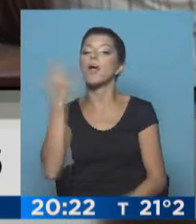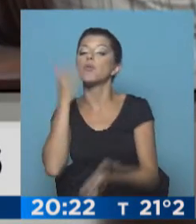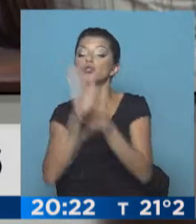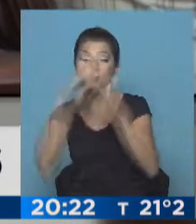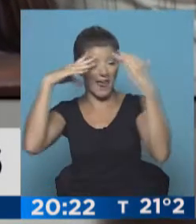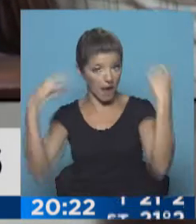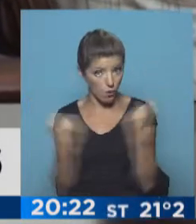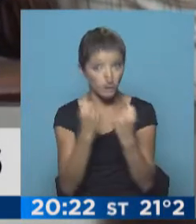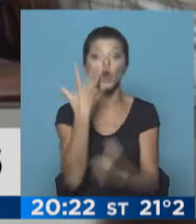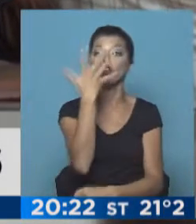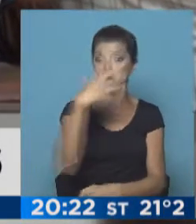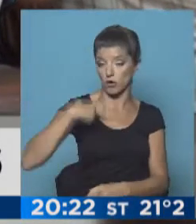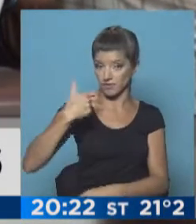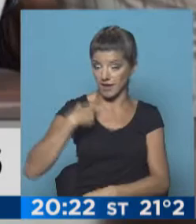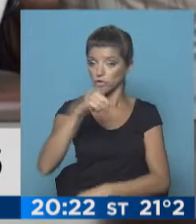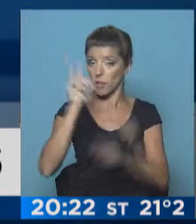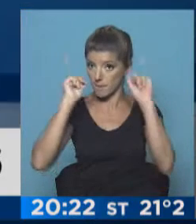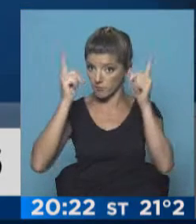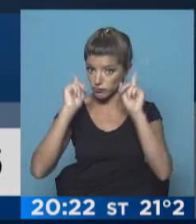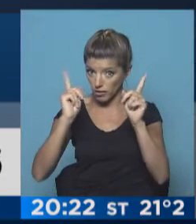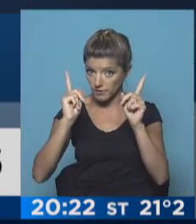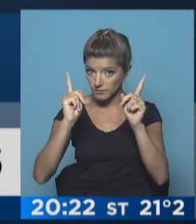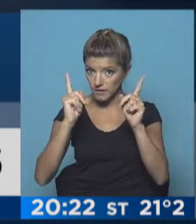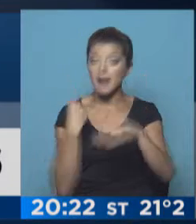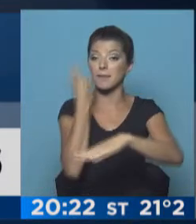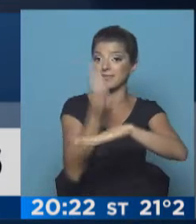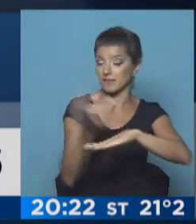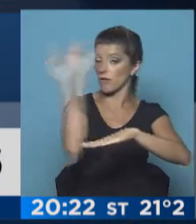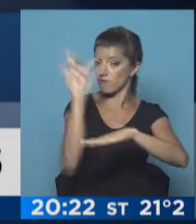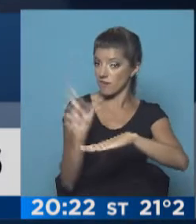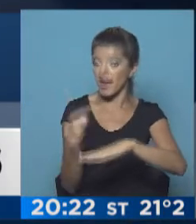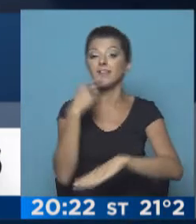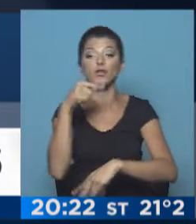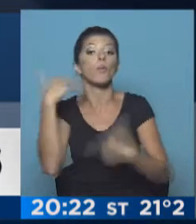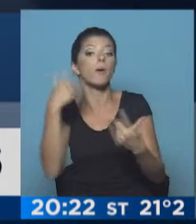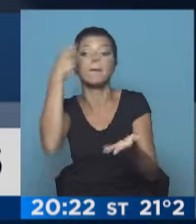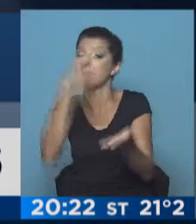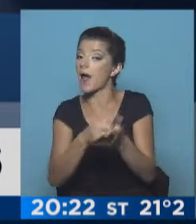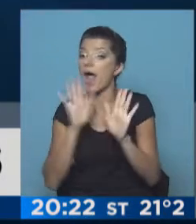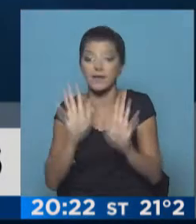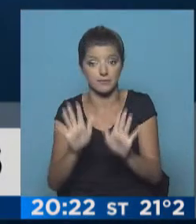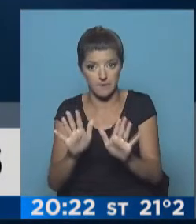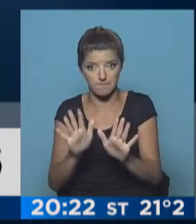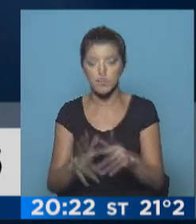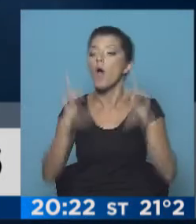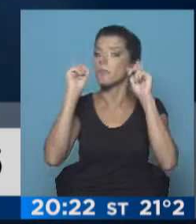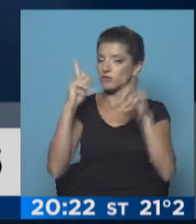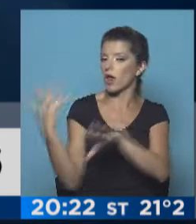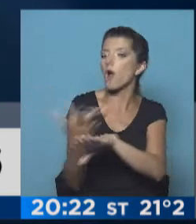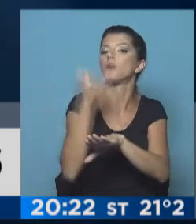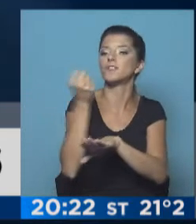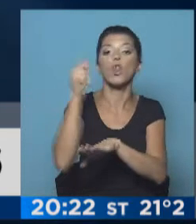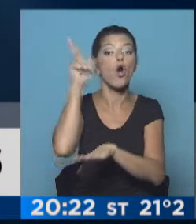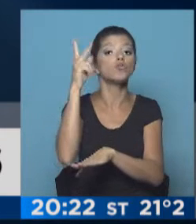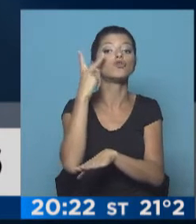con los 5 gremios docentes, con representación federal, aseguró que es lo que se puede pagar. Los maestros lograron un salario de